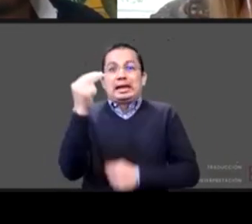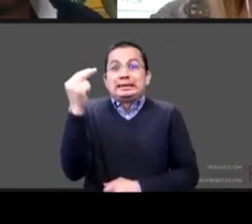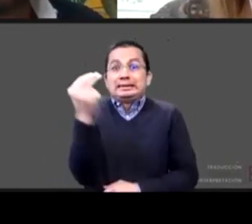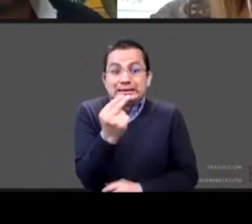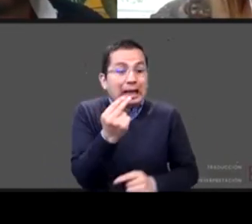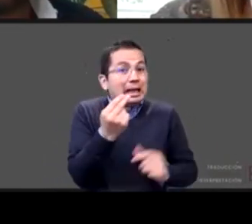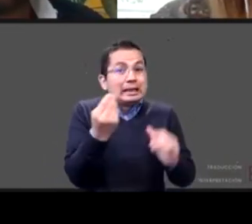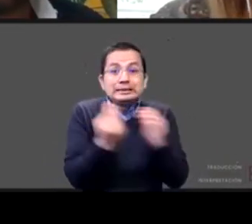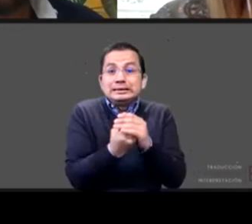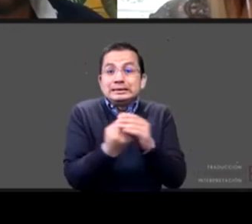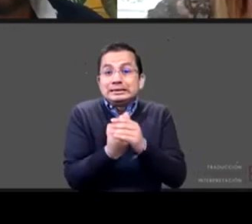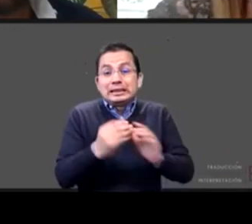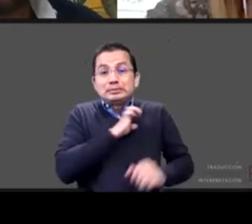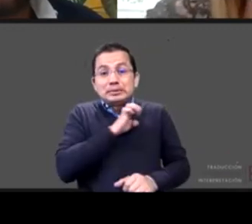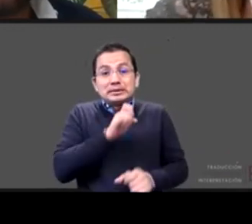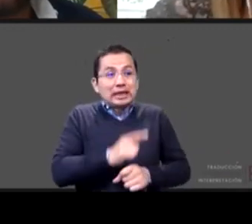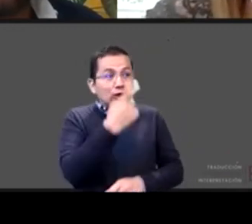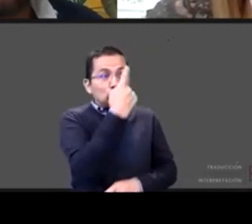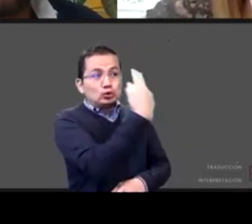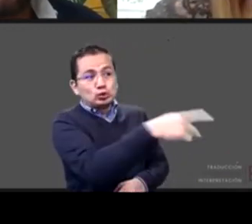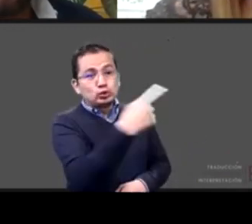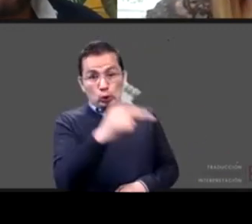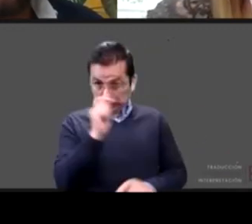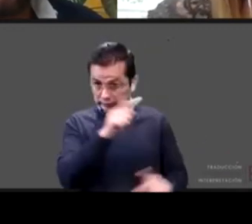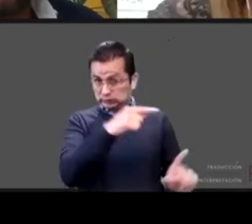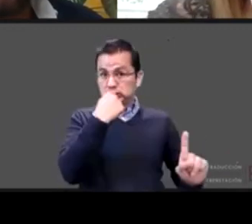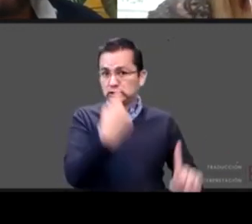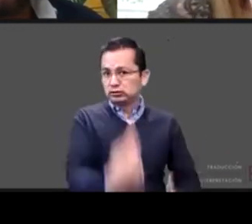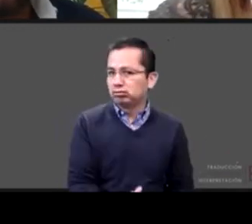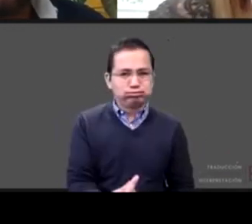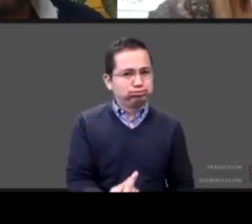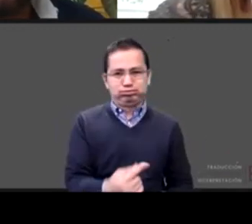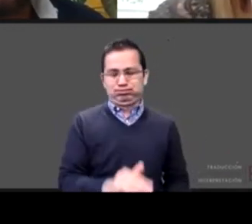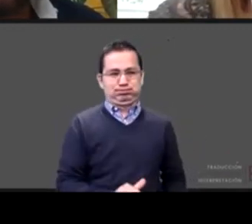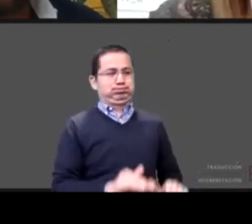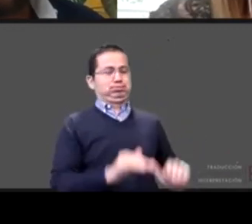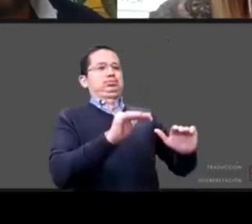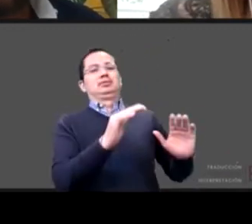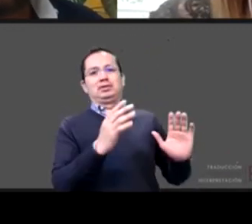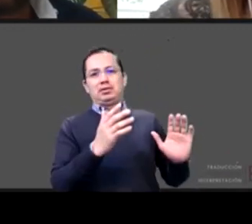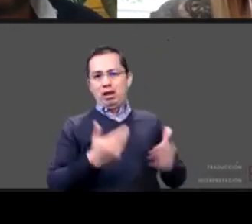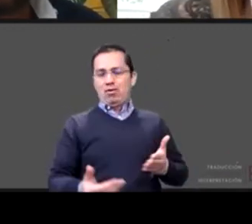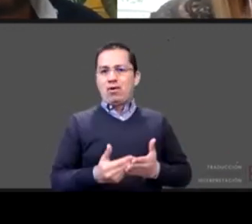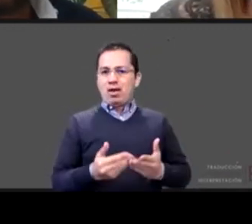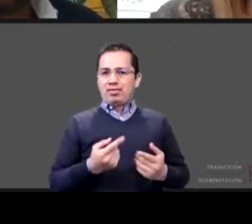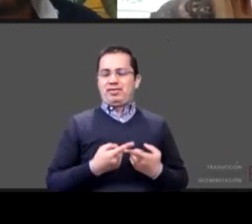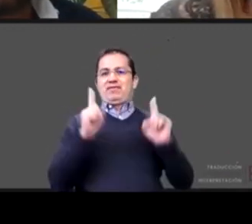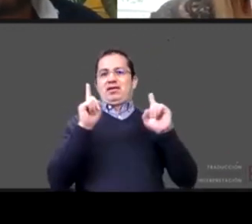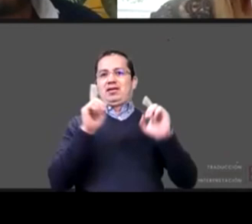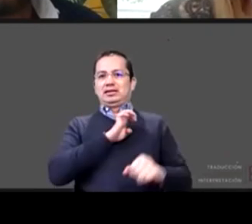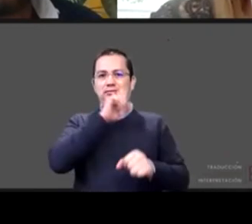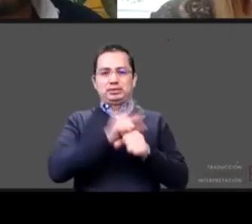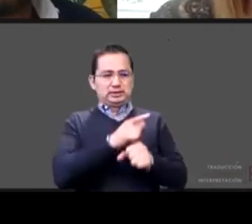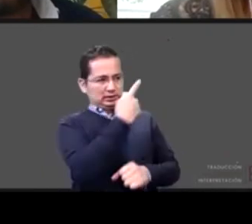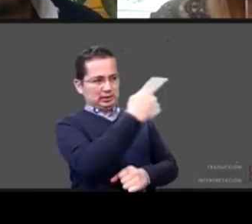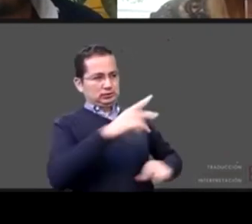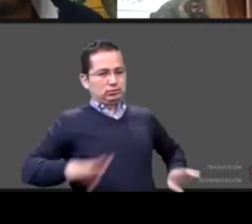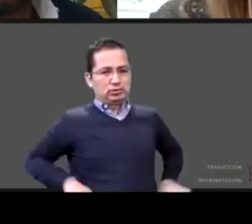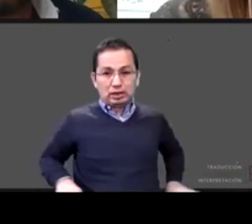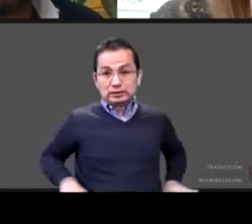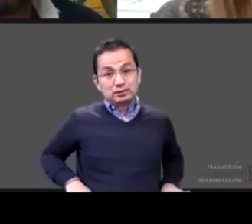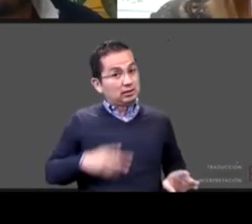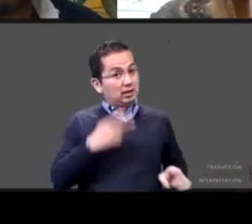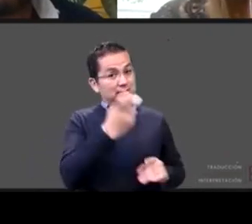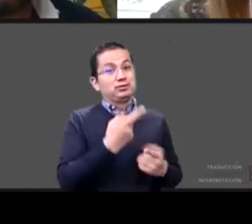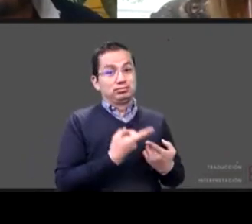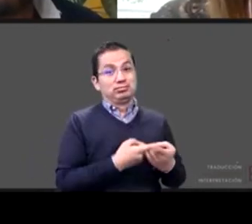son unos sujetos de derechos, inclusive con derechos especiales, con peculiaridades especiales, y que eso los hace particulares